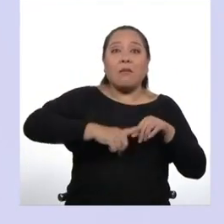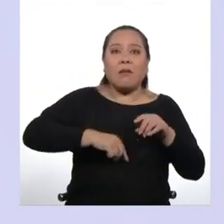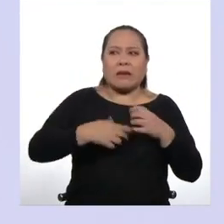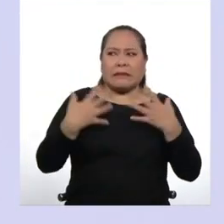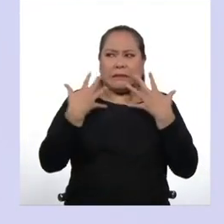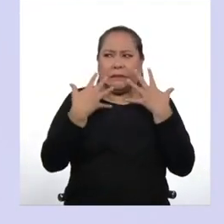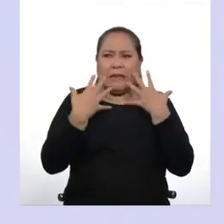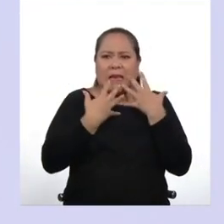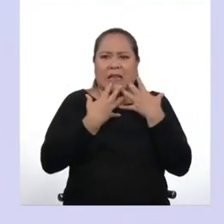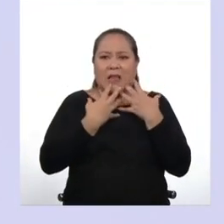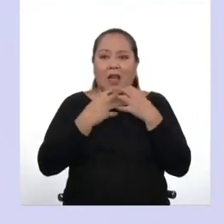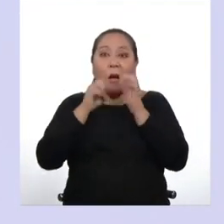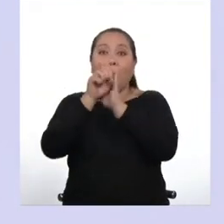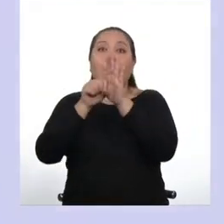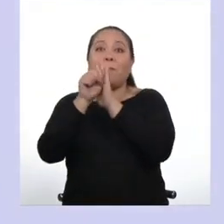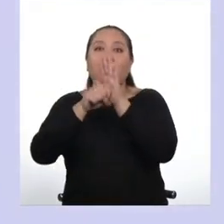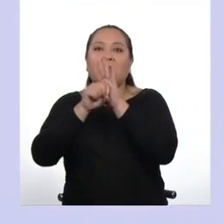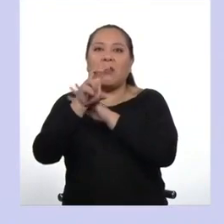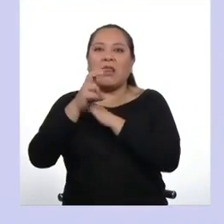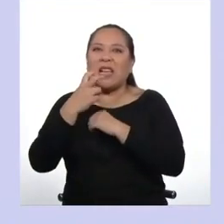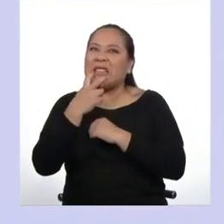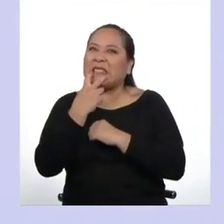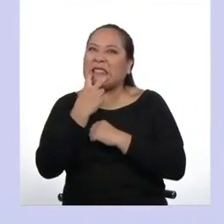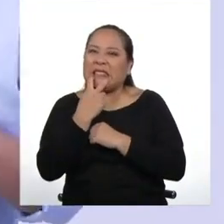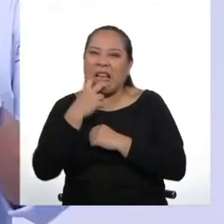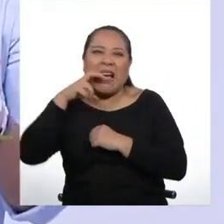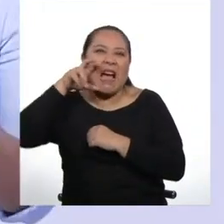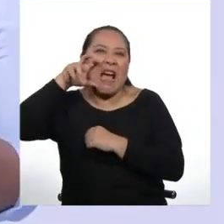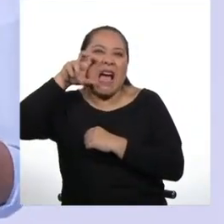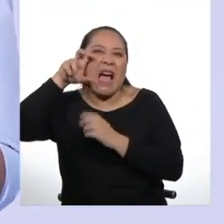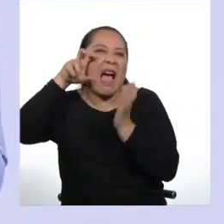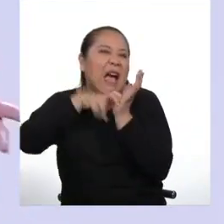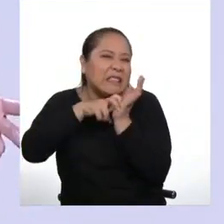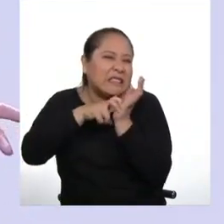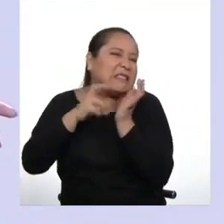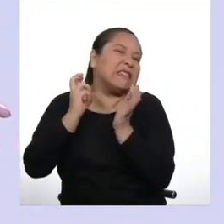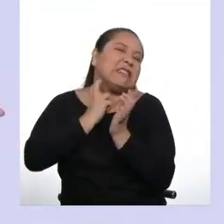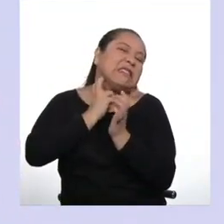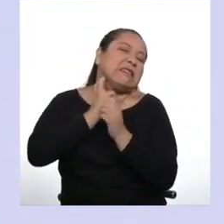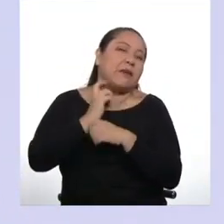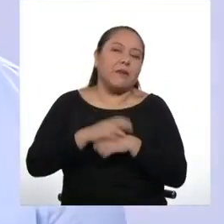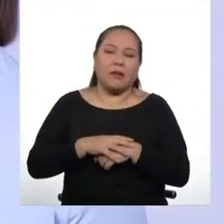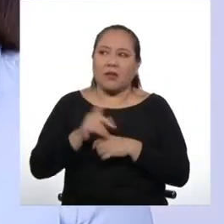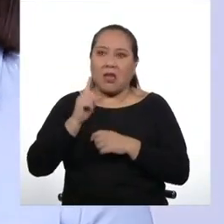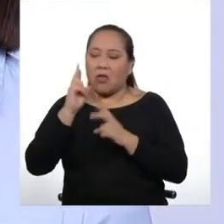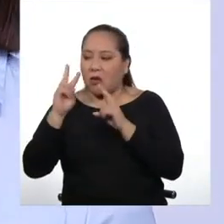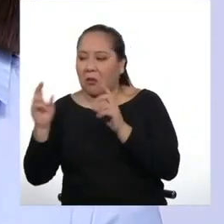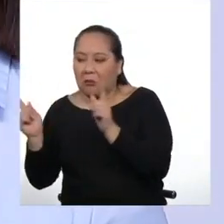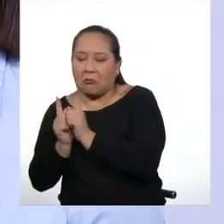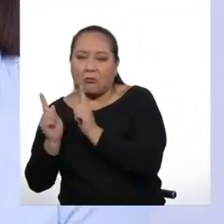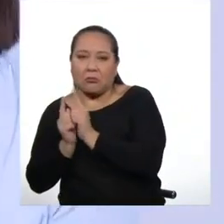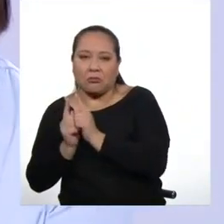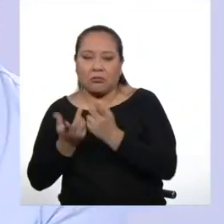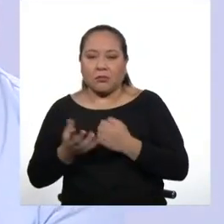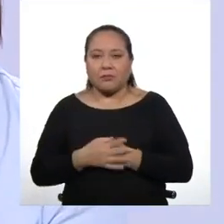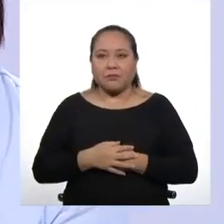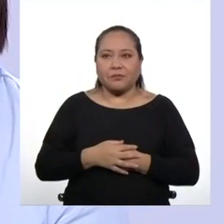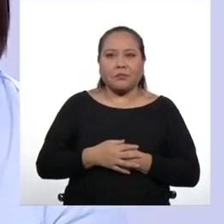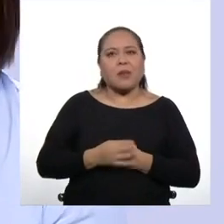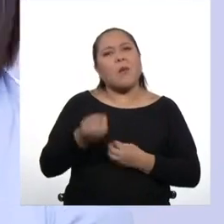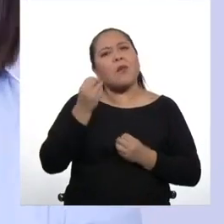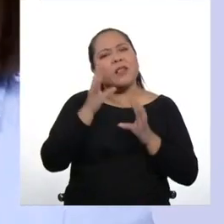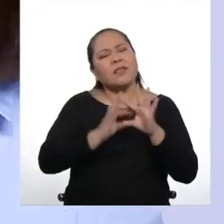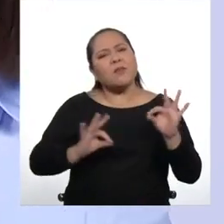sé de su temor hacia ese tipo de películas, ya no las veo con él. Entonces me quedé pensando, ¿por qué es importante manifestar